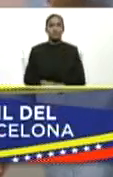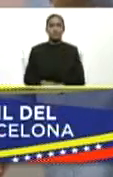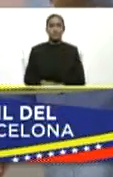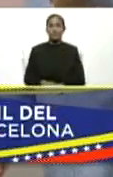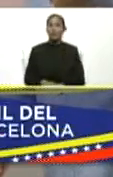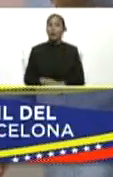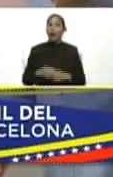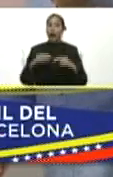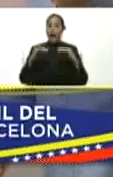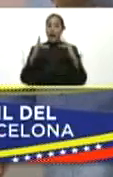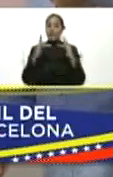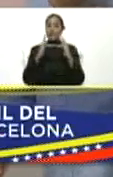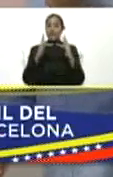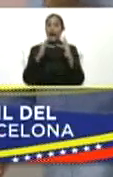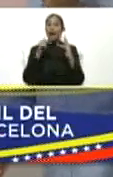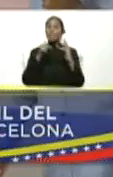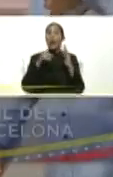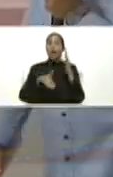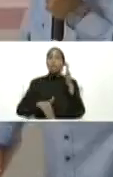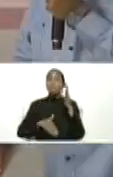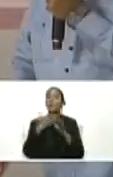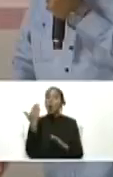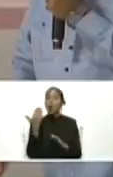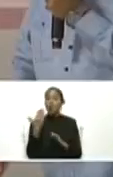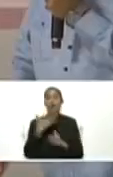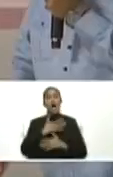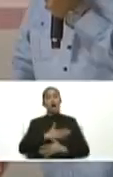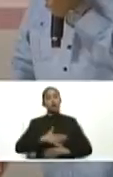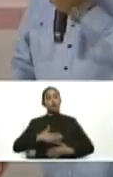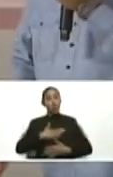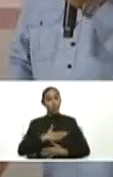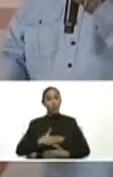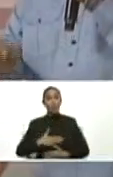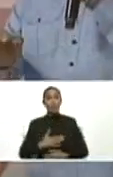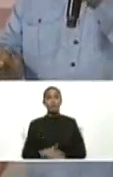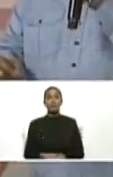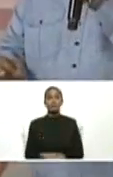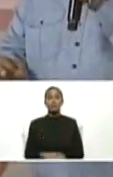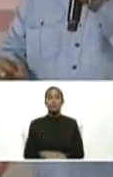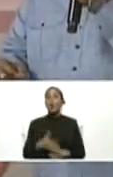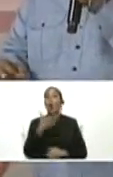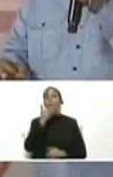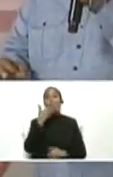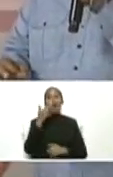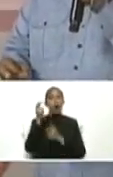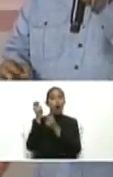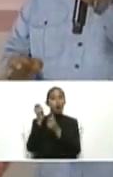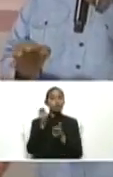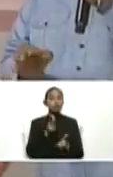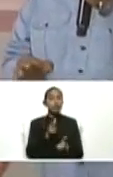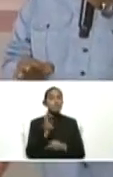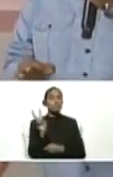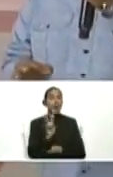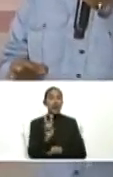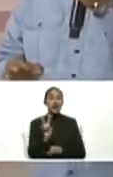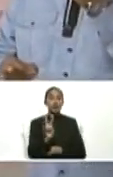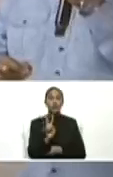bastante moderna, funcional, cómoda, trayendo lo mejor para Venezuela.